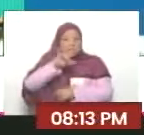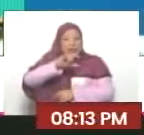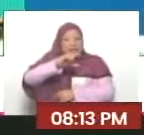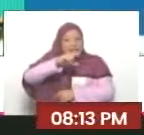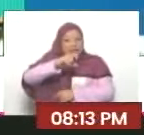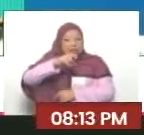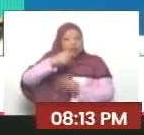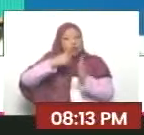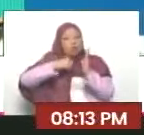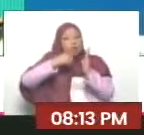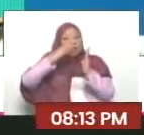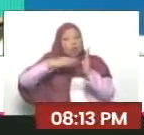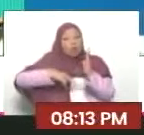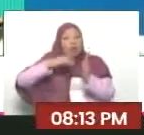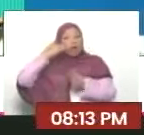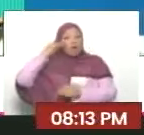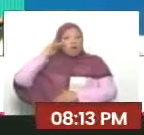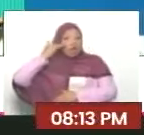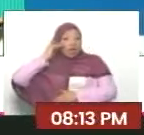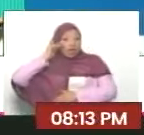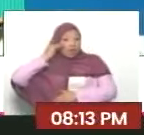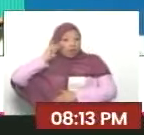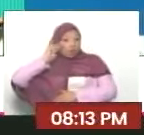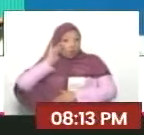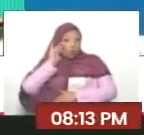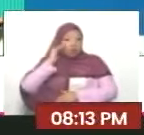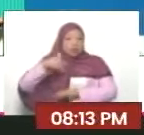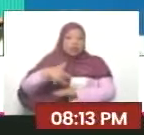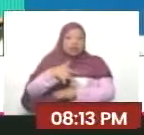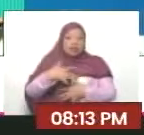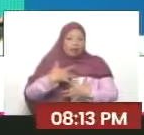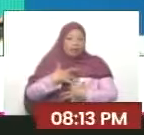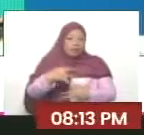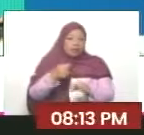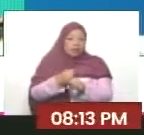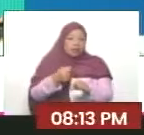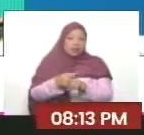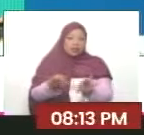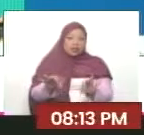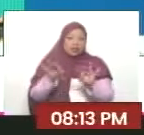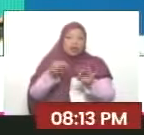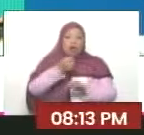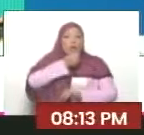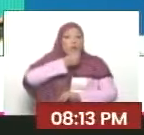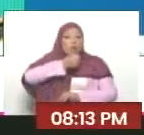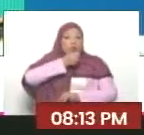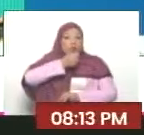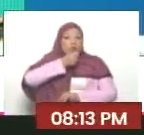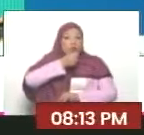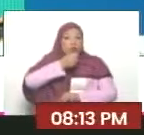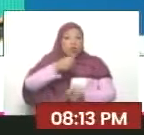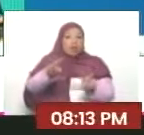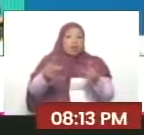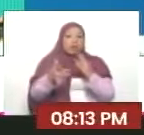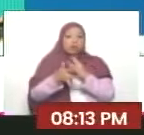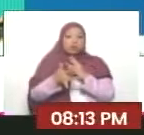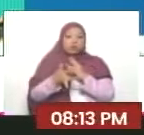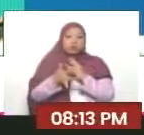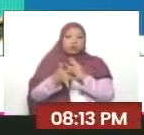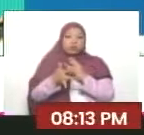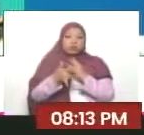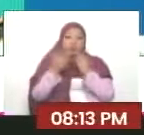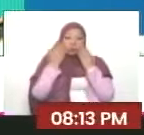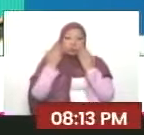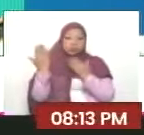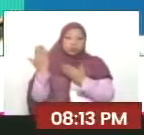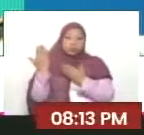Redes, calles, medios y paredes con un invitado especial. Un periodista de la nueva generación que se las